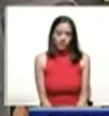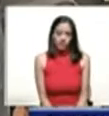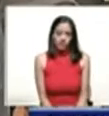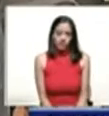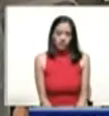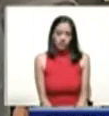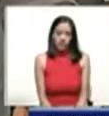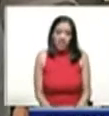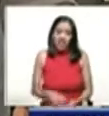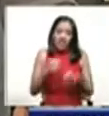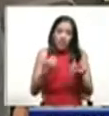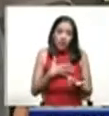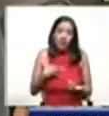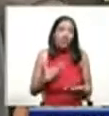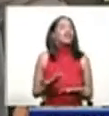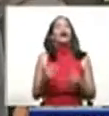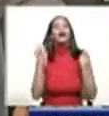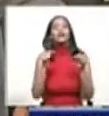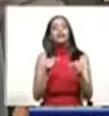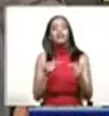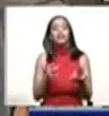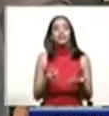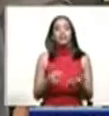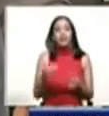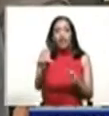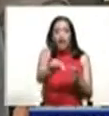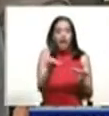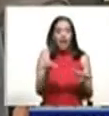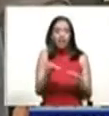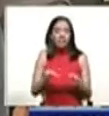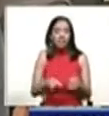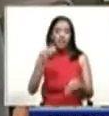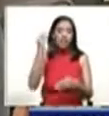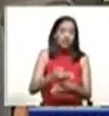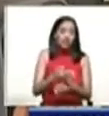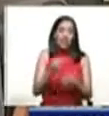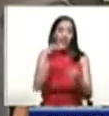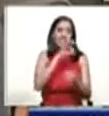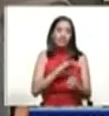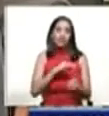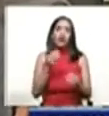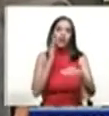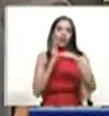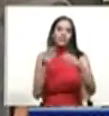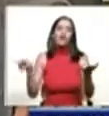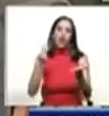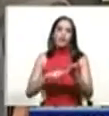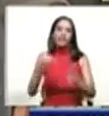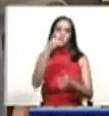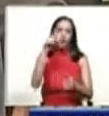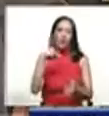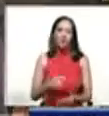ejemplo, esa ficha de ajedrez que estaba ahí, pasara para el otro lado y le hiciera jaque mate audiovisual a esta señora. Vamos a ir al corte y ya regresamos con más de